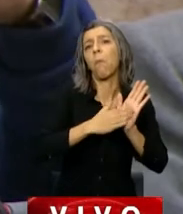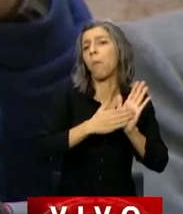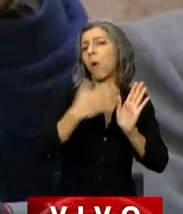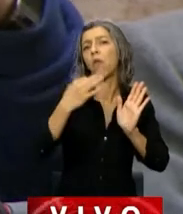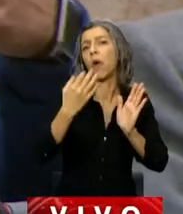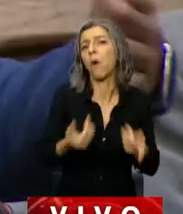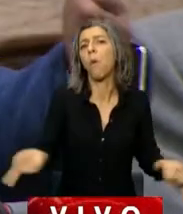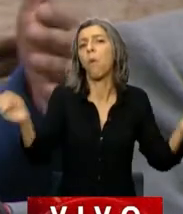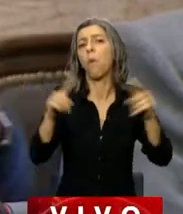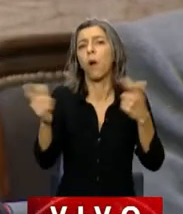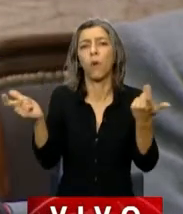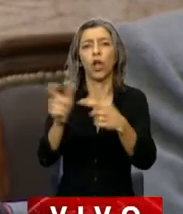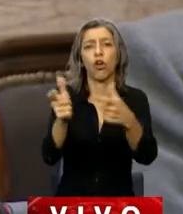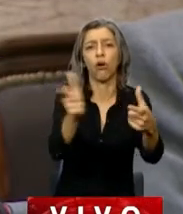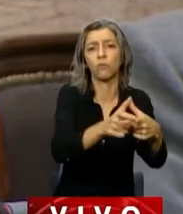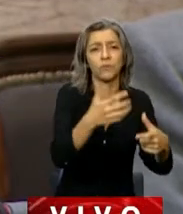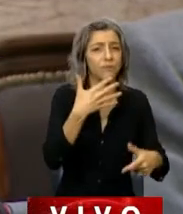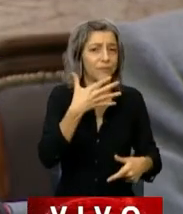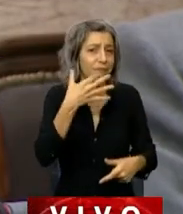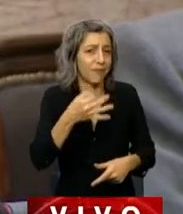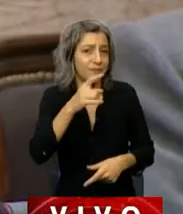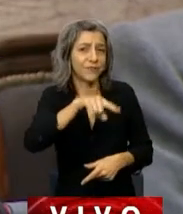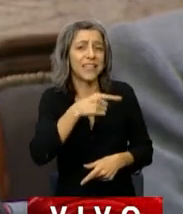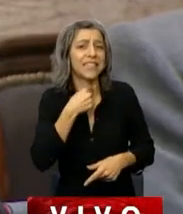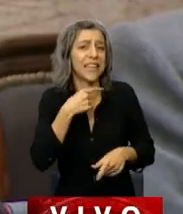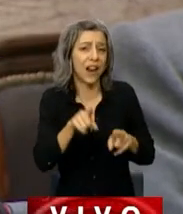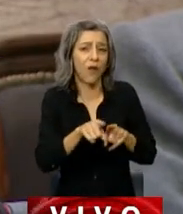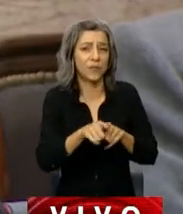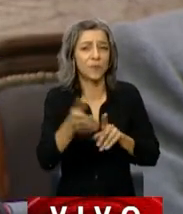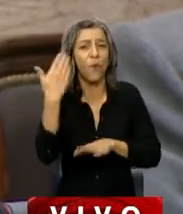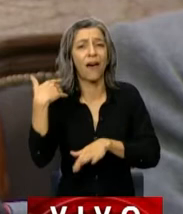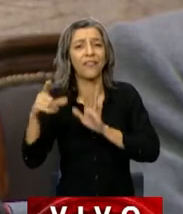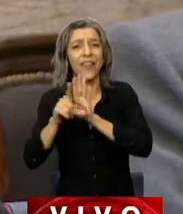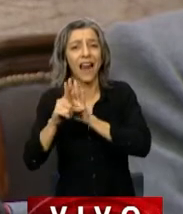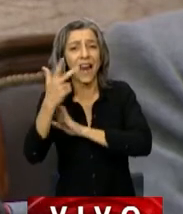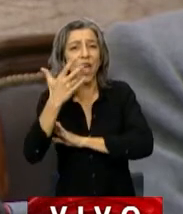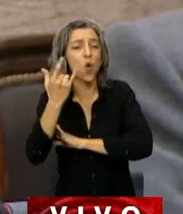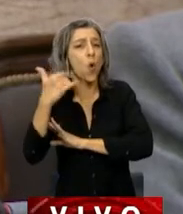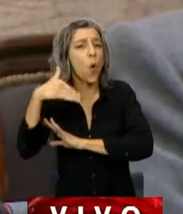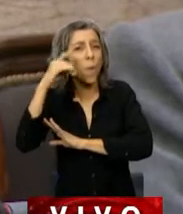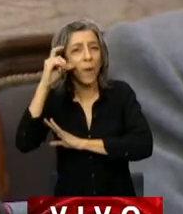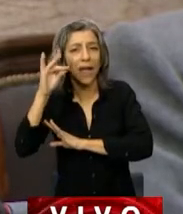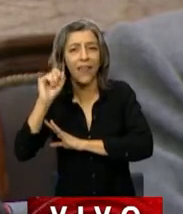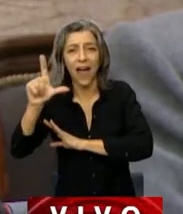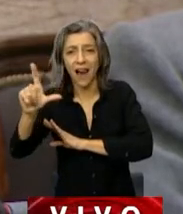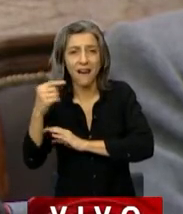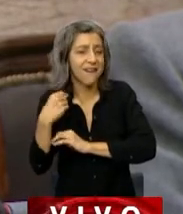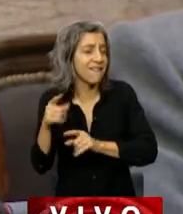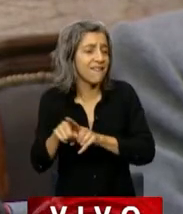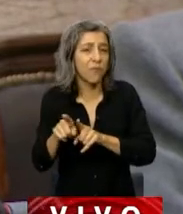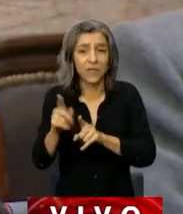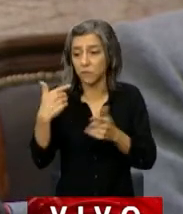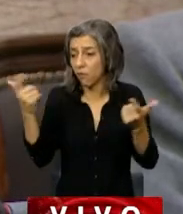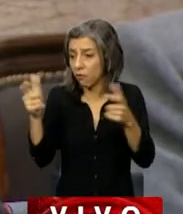quiere que pase lo mismo que pasó con la ley de humedales, que a pesar de que tenía dictamen de una